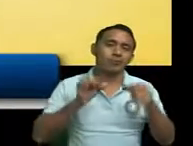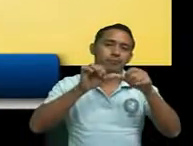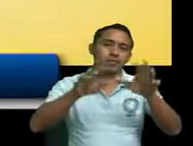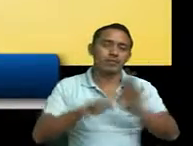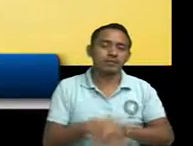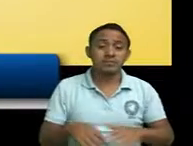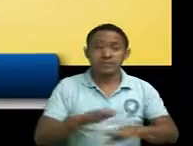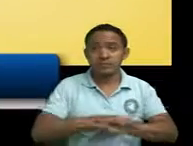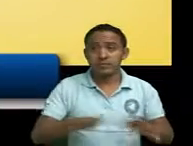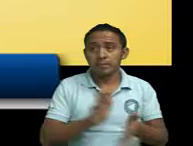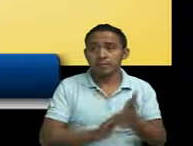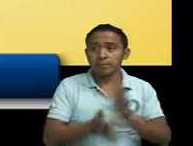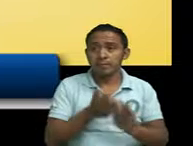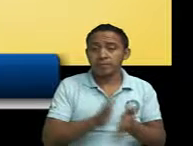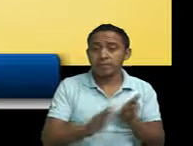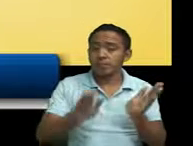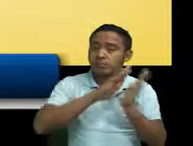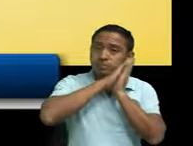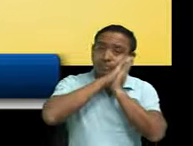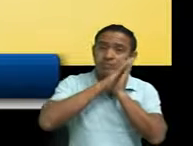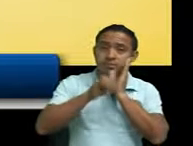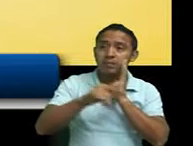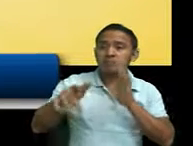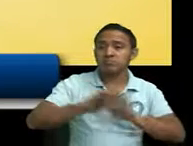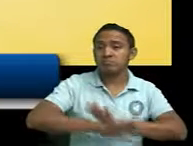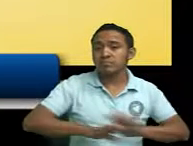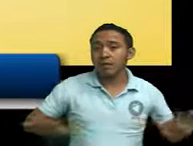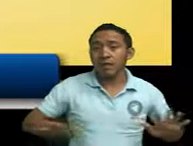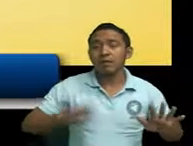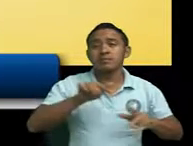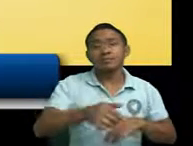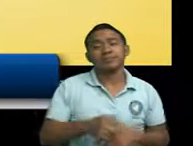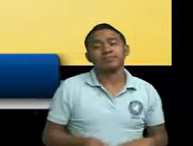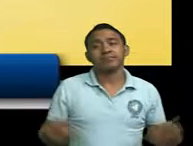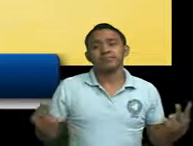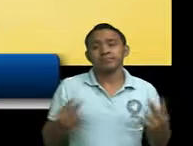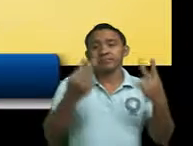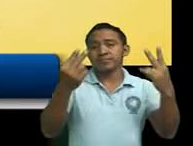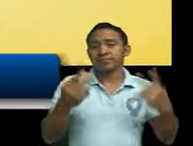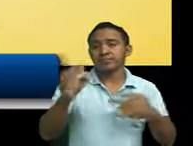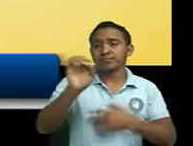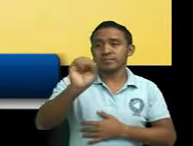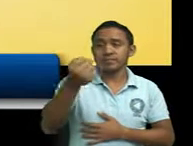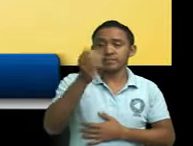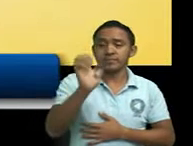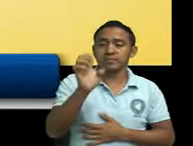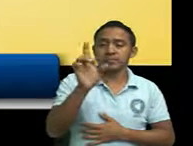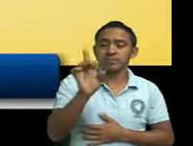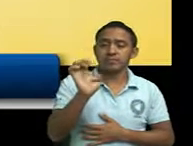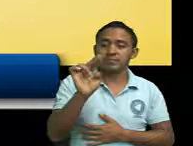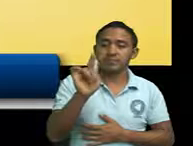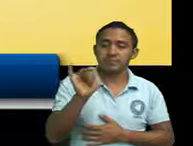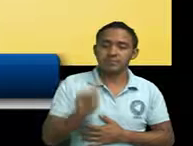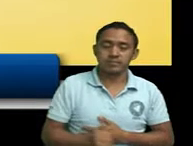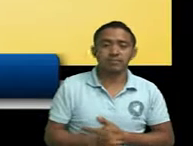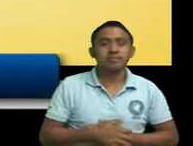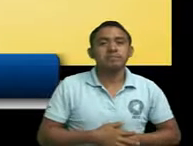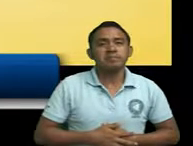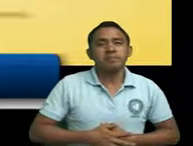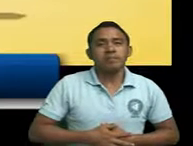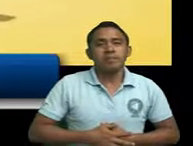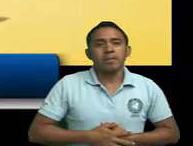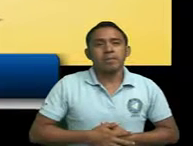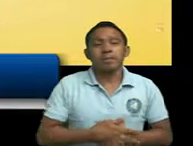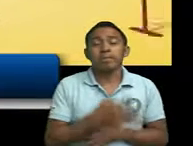vas a dormir, no hacen ni la digestión ni nada, y vas a dormir. La vida sedentaria te lleva a todo esto. Ahora, entonces